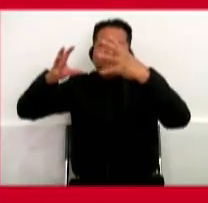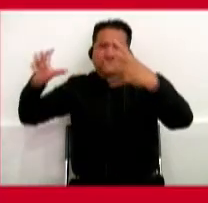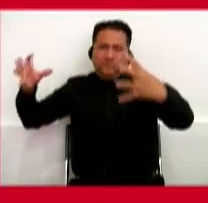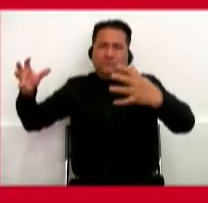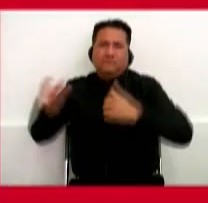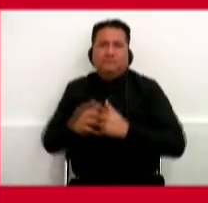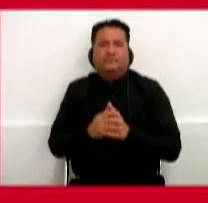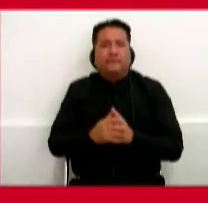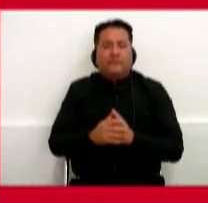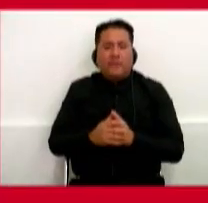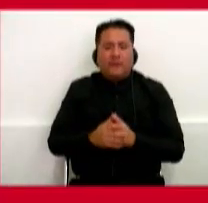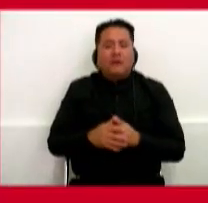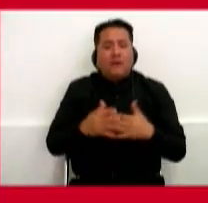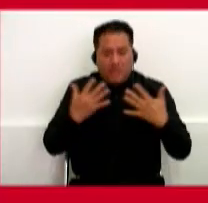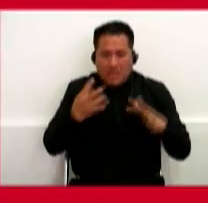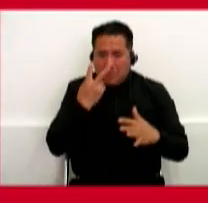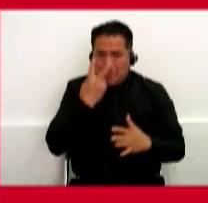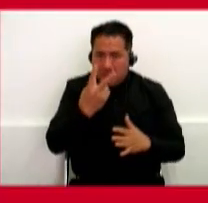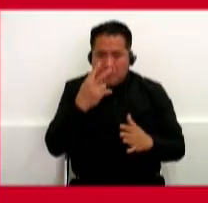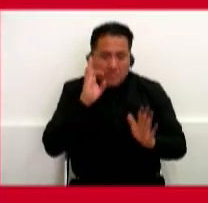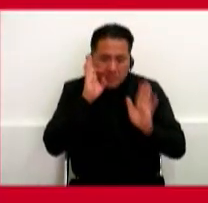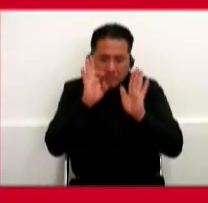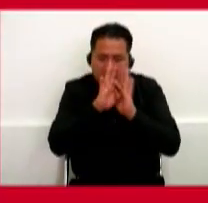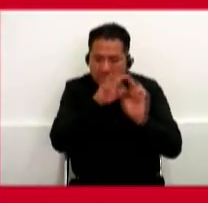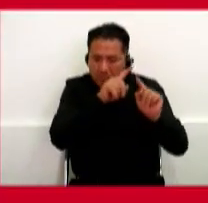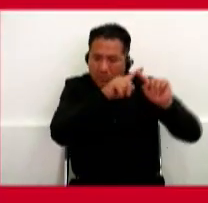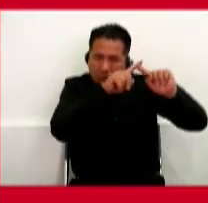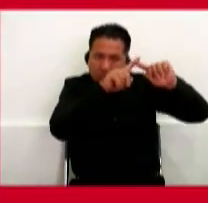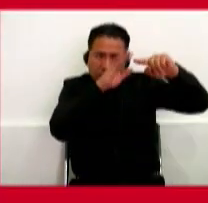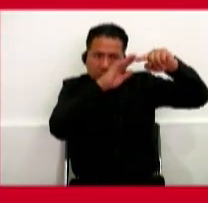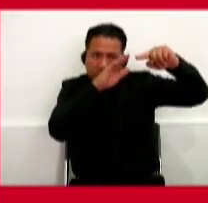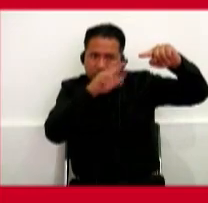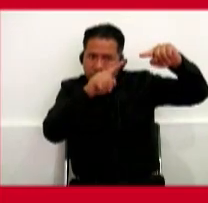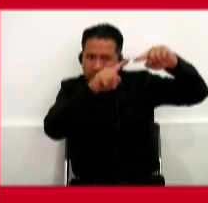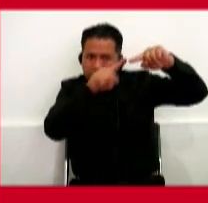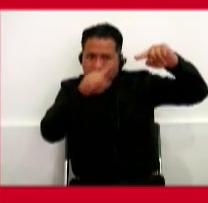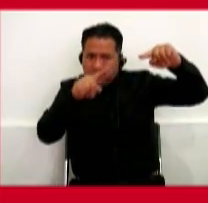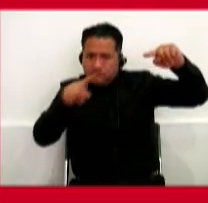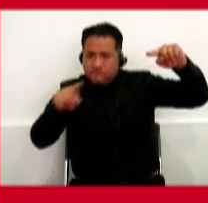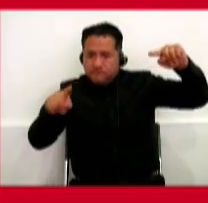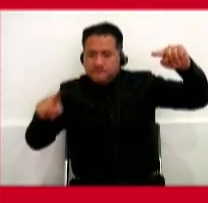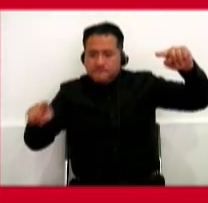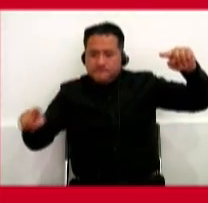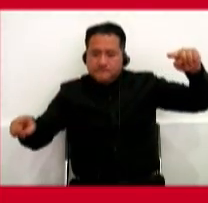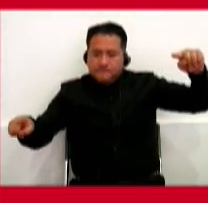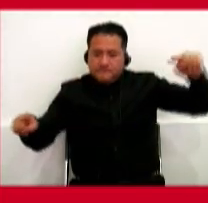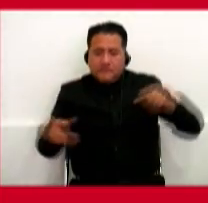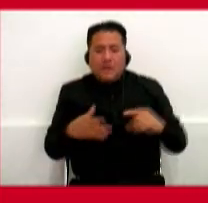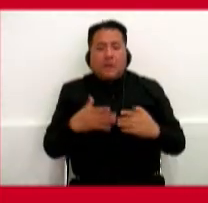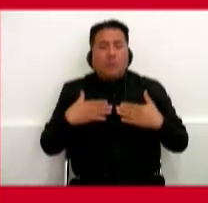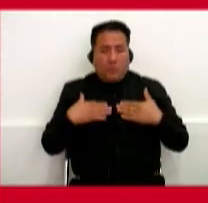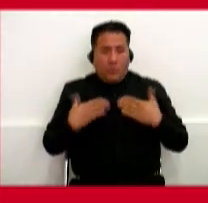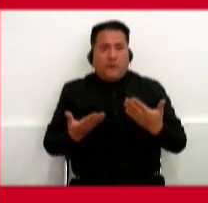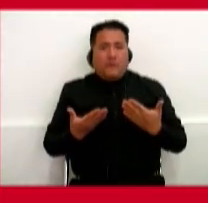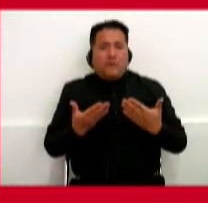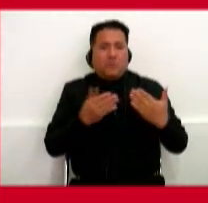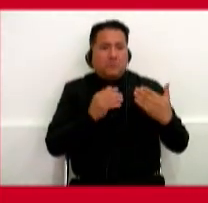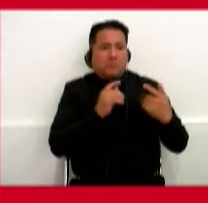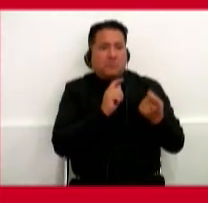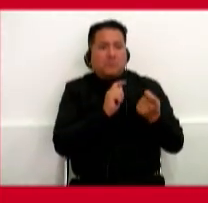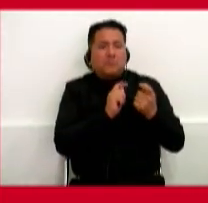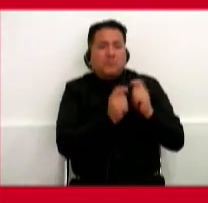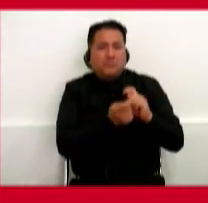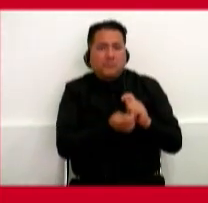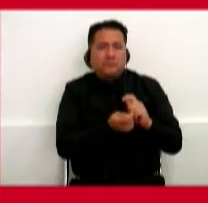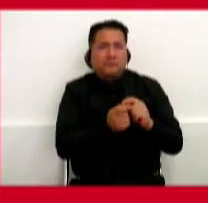reducir la variabilidad, como ven en el gráfico de distribución de cargas. Hemos podido generar que el